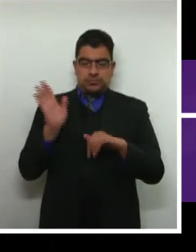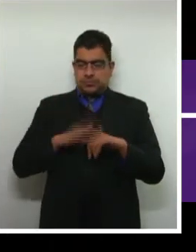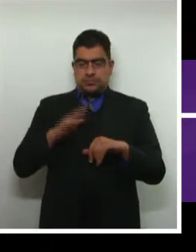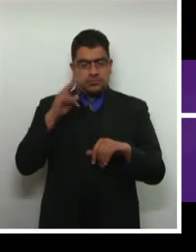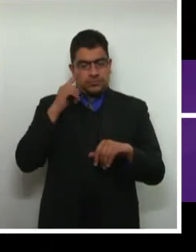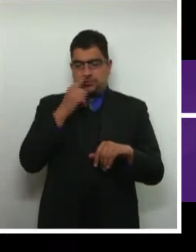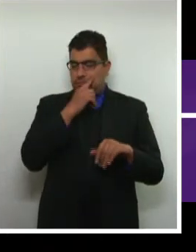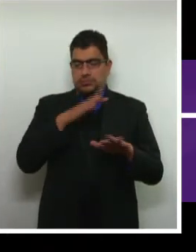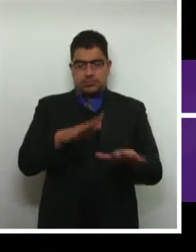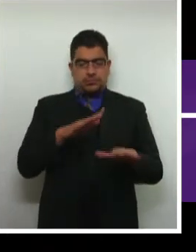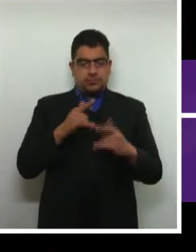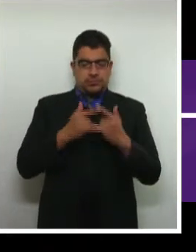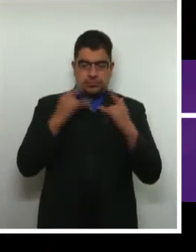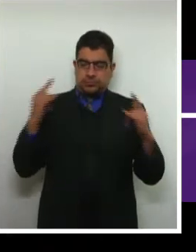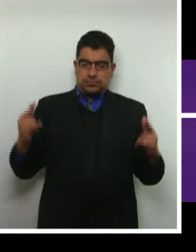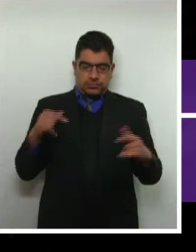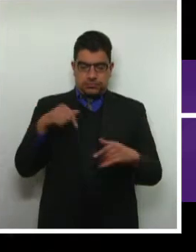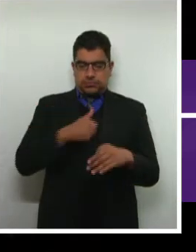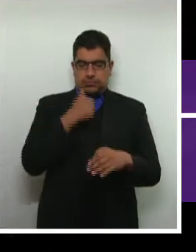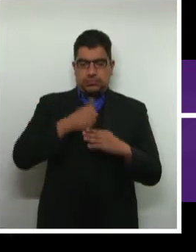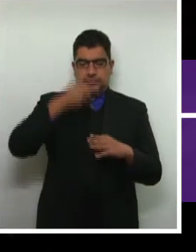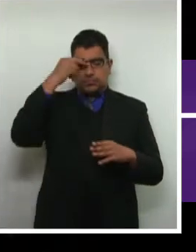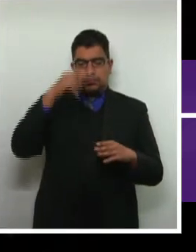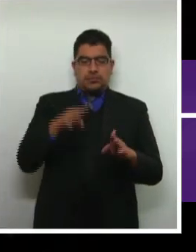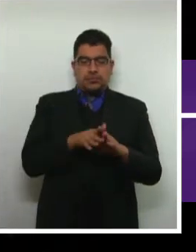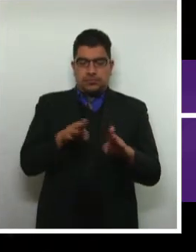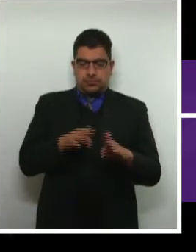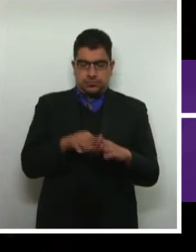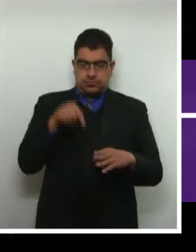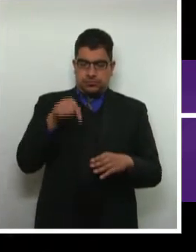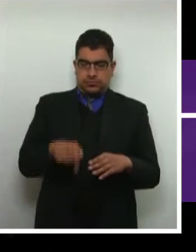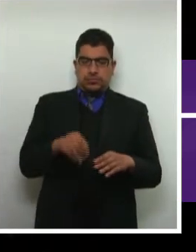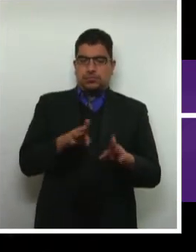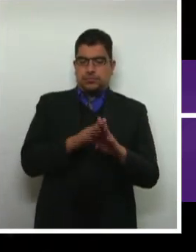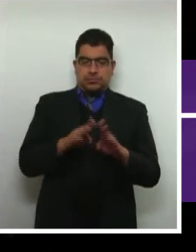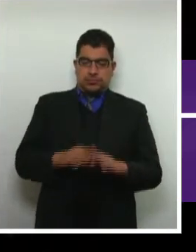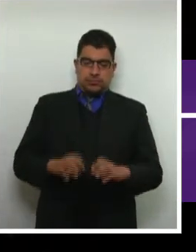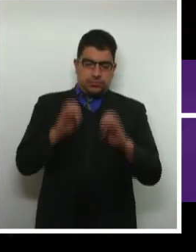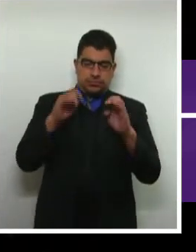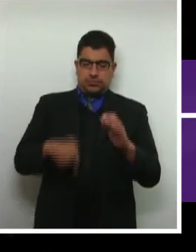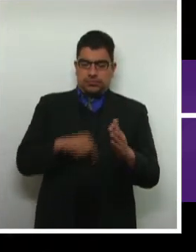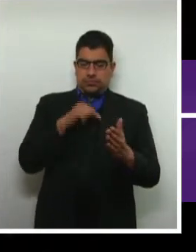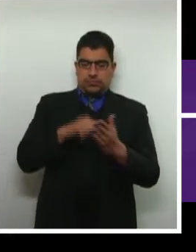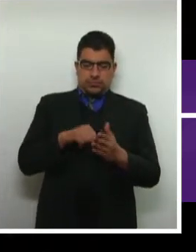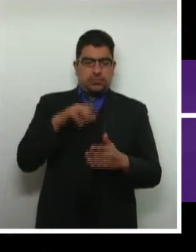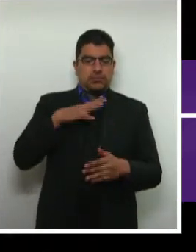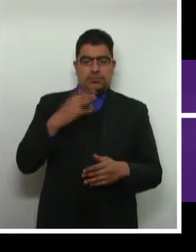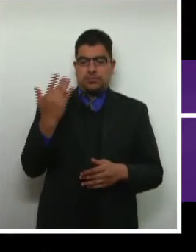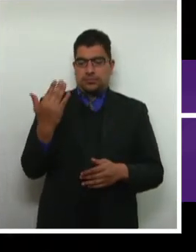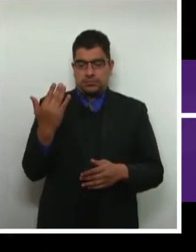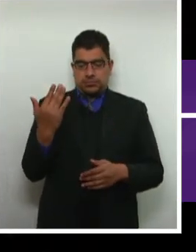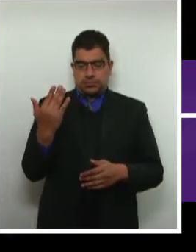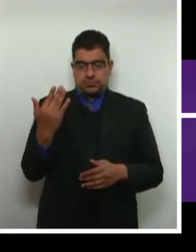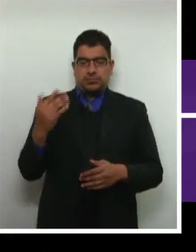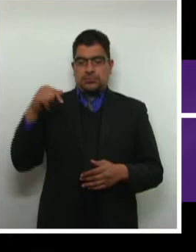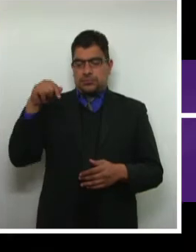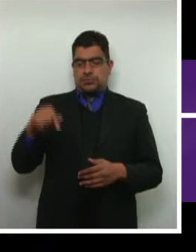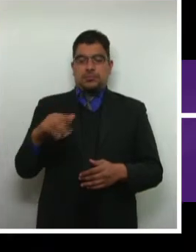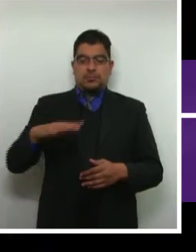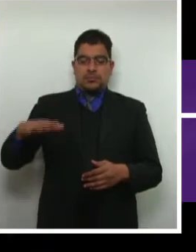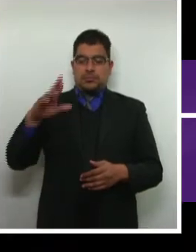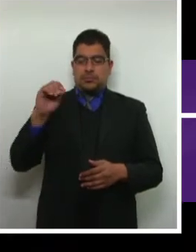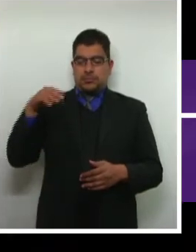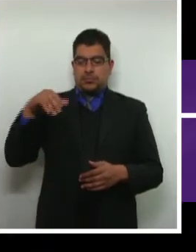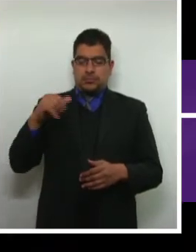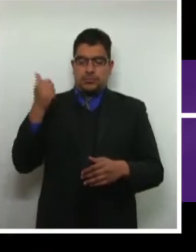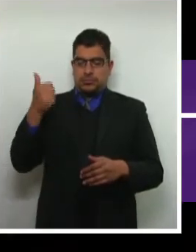monumentos históricos de esta ciudad. Les digo que en este carácter de monumentos en el país hay 50 y en la Roma hay 6,